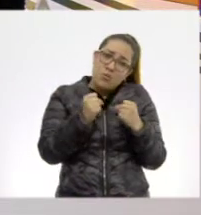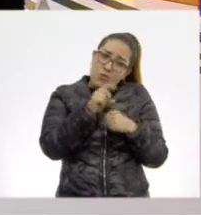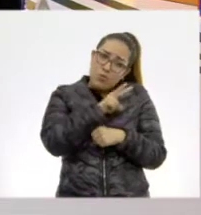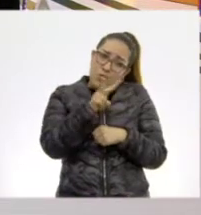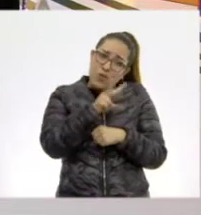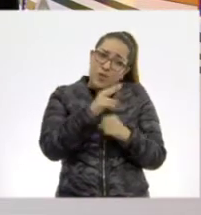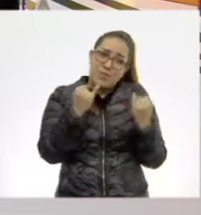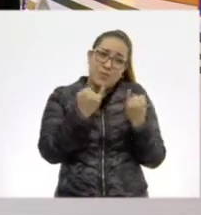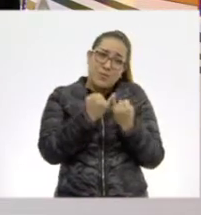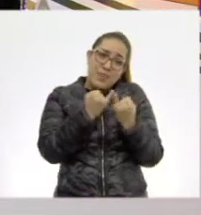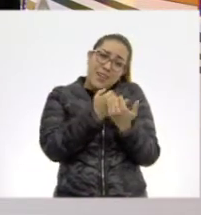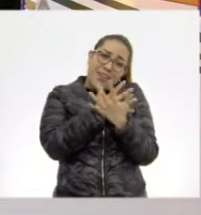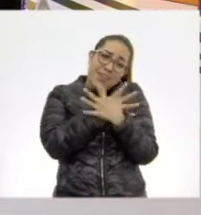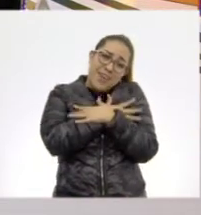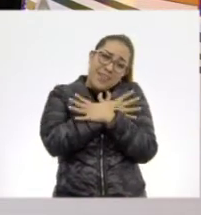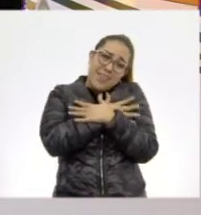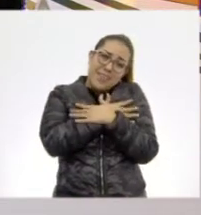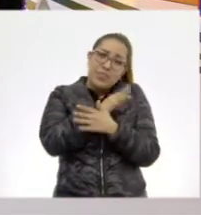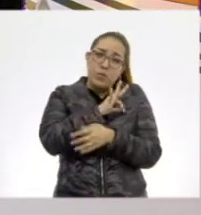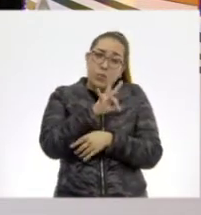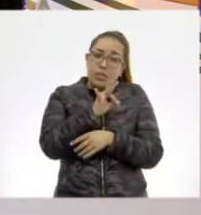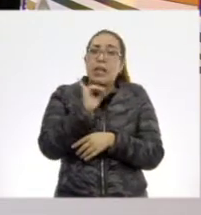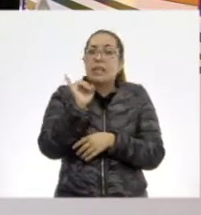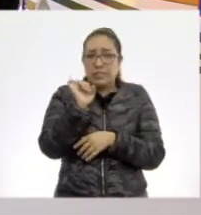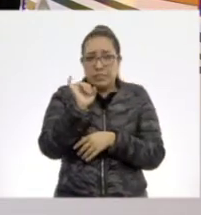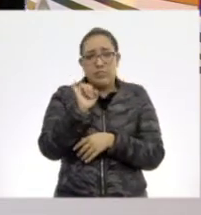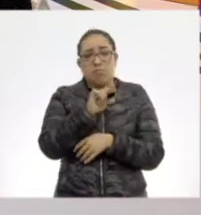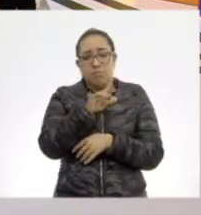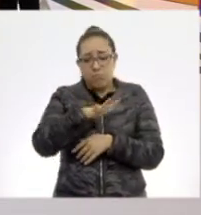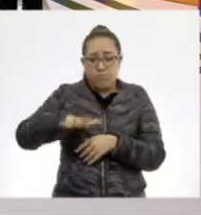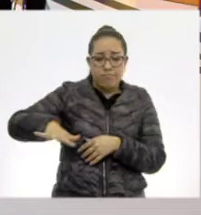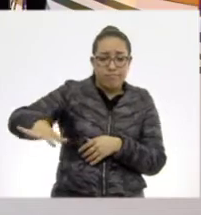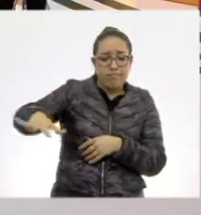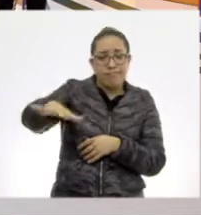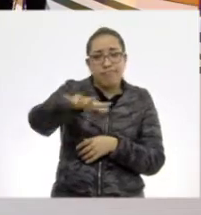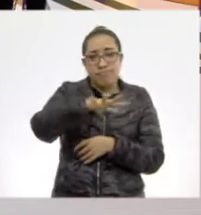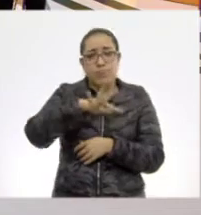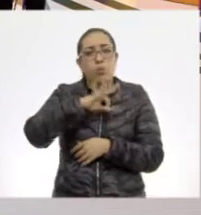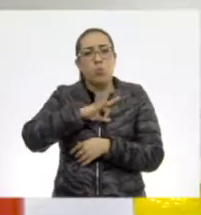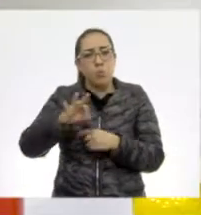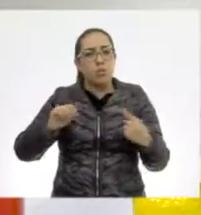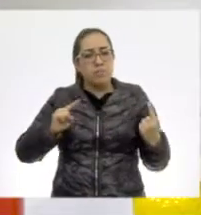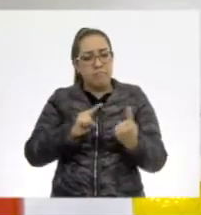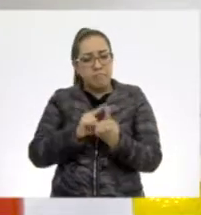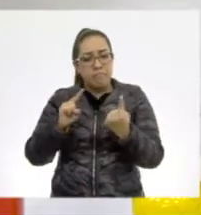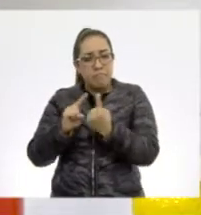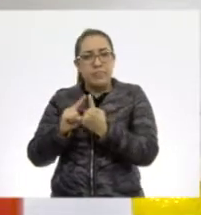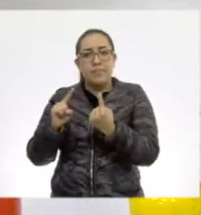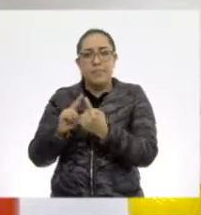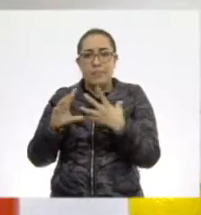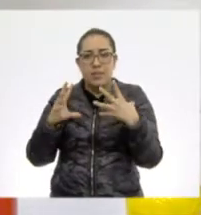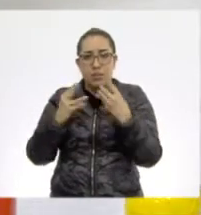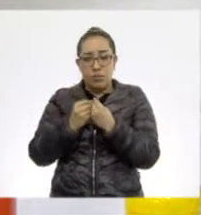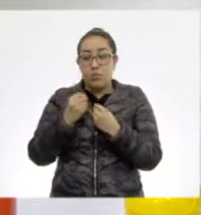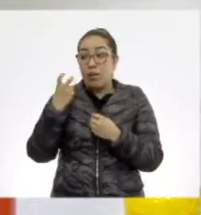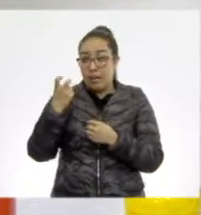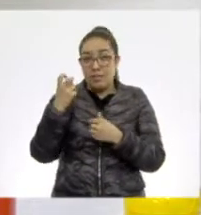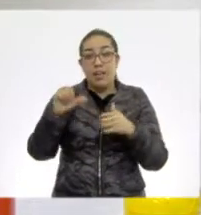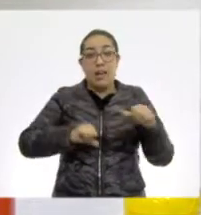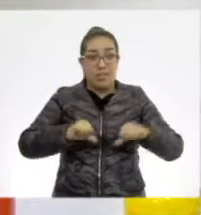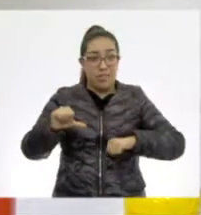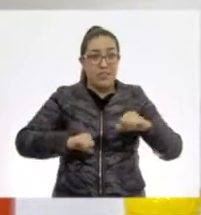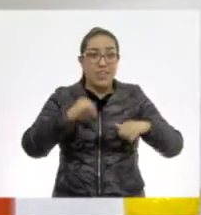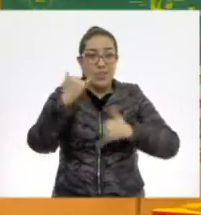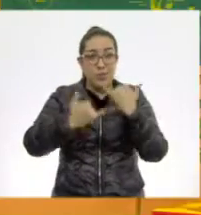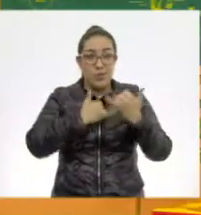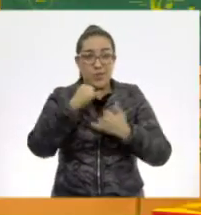los abrace, ¿cierto? Exacto, y entonces podemos interactuar en todo ese espacio. Y entonces hasta aquí llegó la actividad de hasta aquí llegaste. Y es